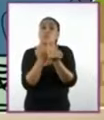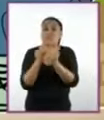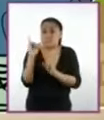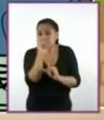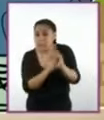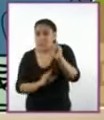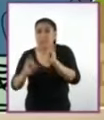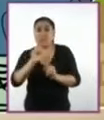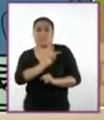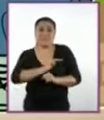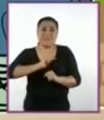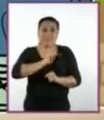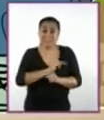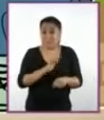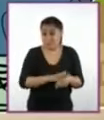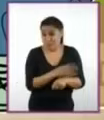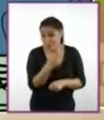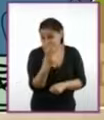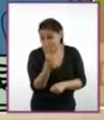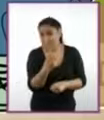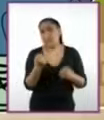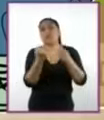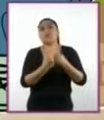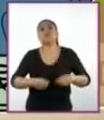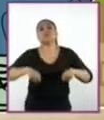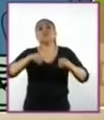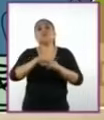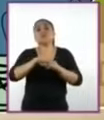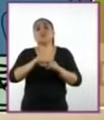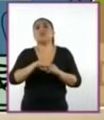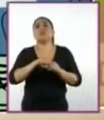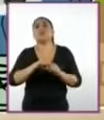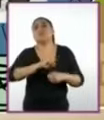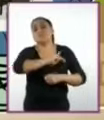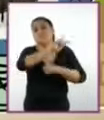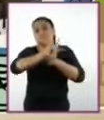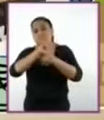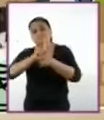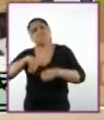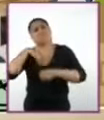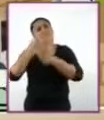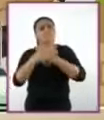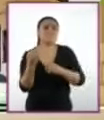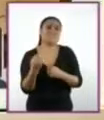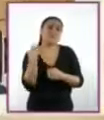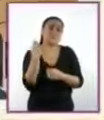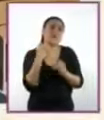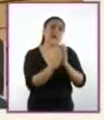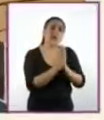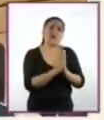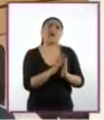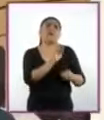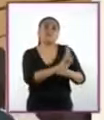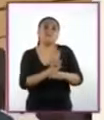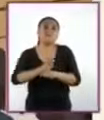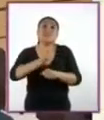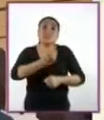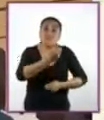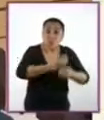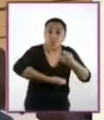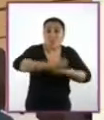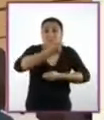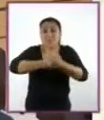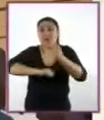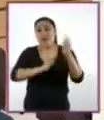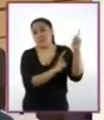químicas. Por ese motivo, la Sociedad de Naciones organizó la Conferencia para la Supervisión del Comercio Internacional de